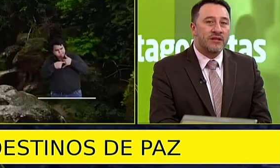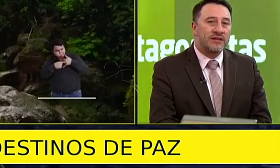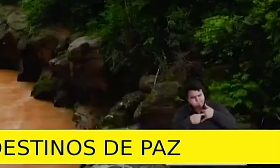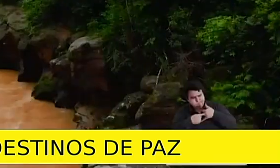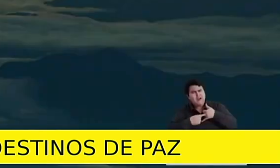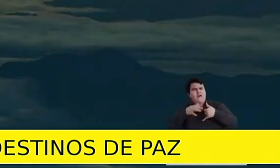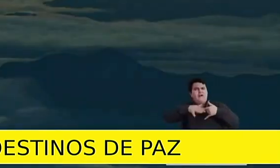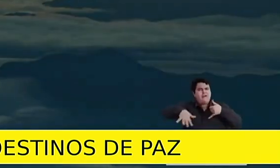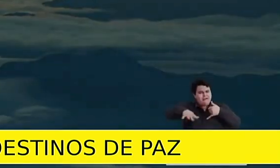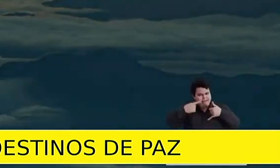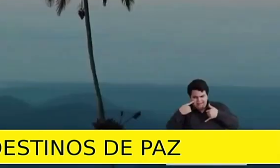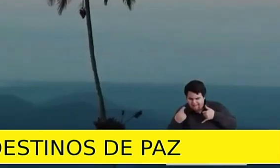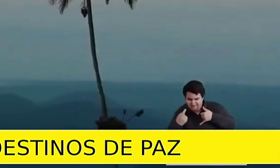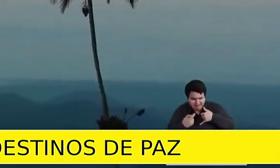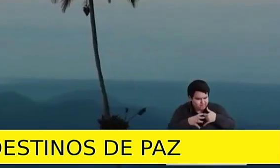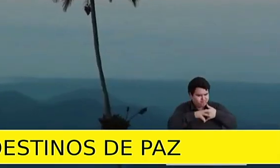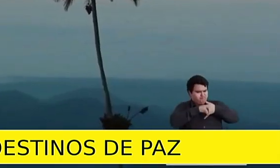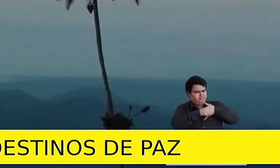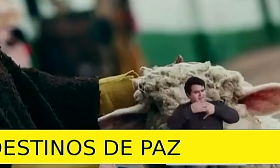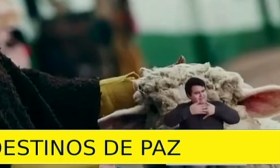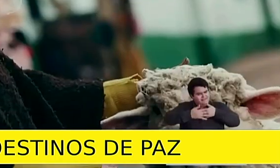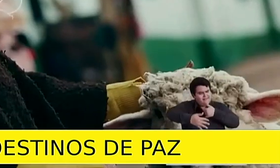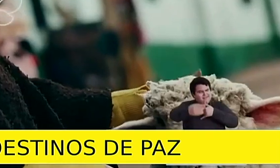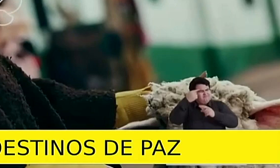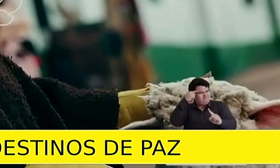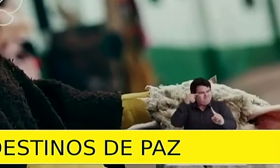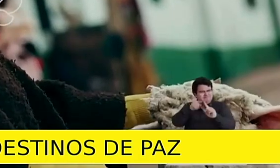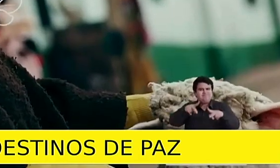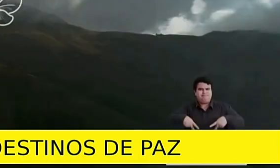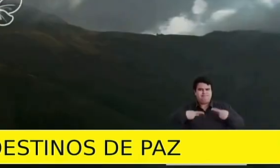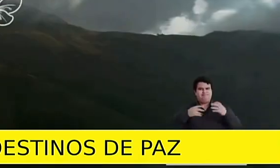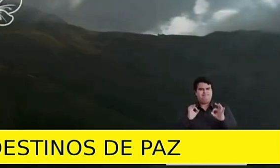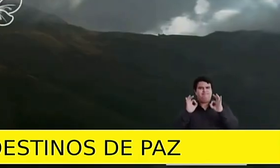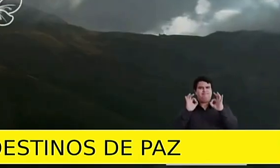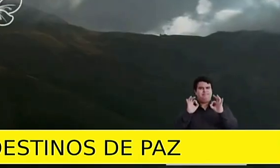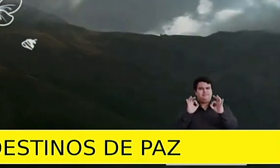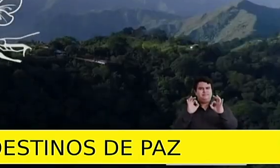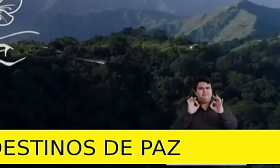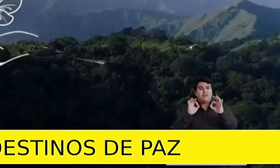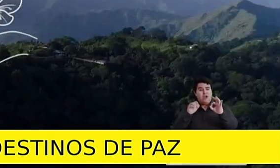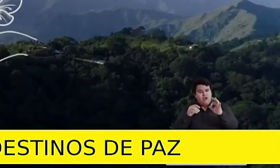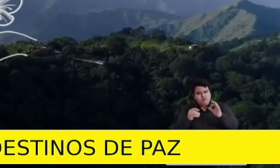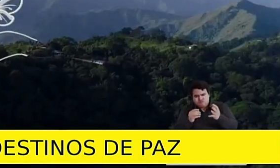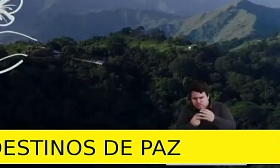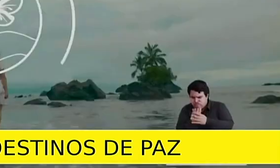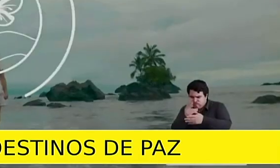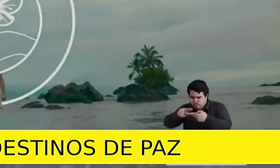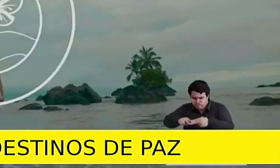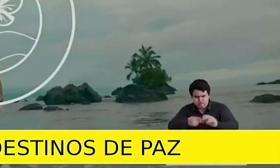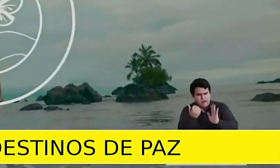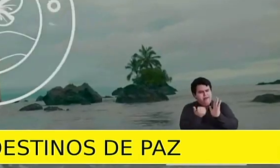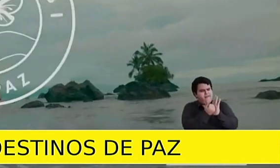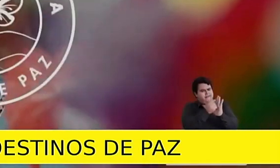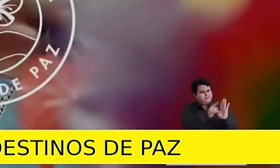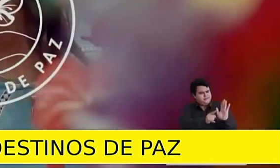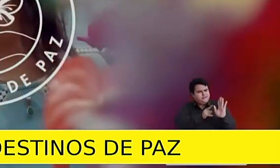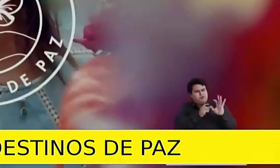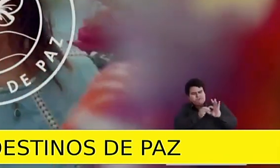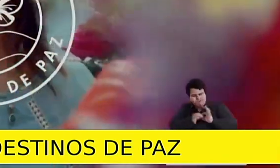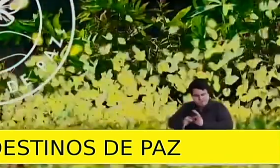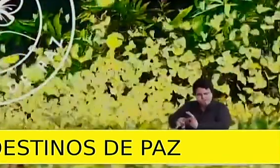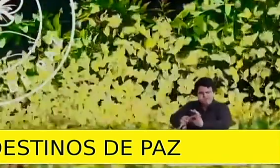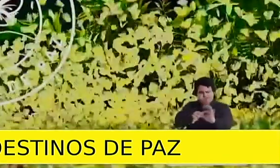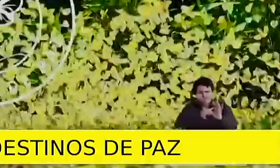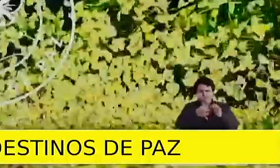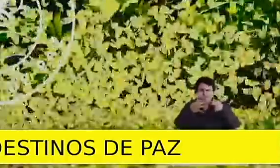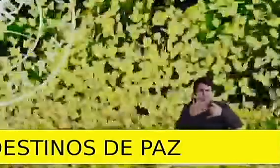pues, algunos destinos son bien interesantes, son nuevas opciones para que el turismo también lo pueda